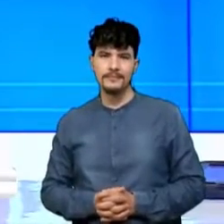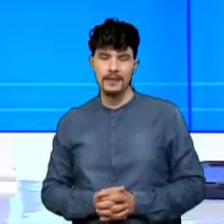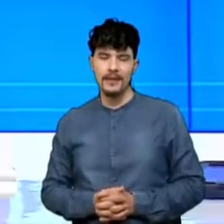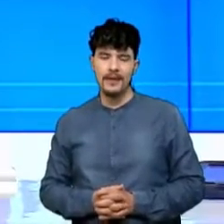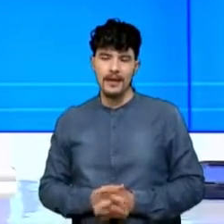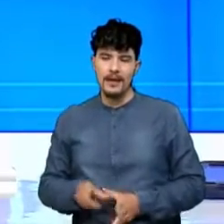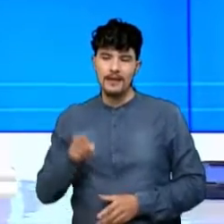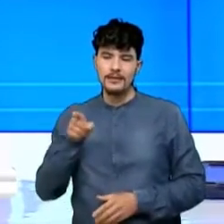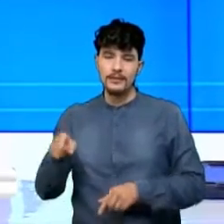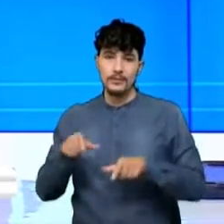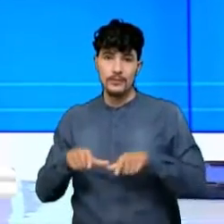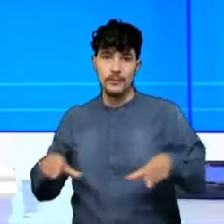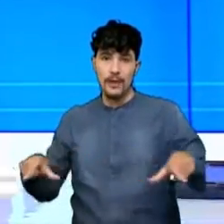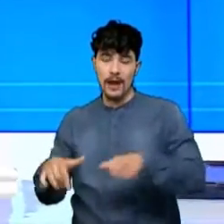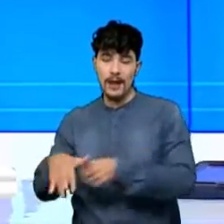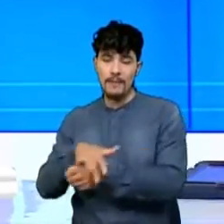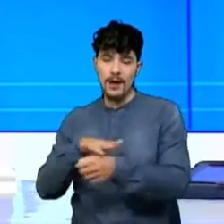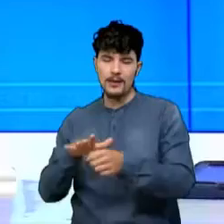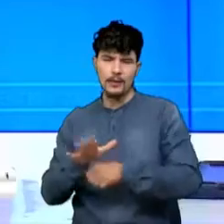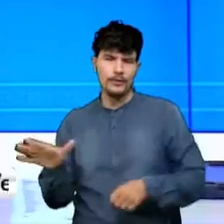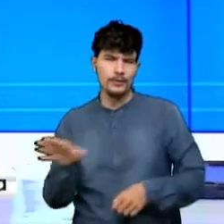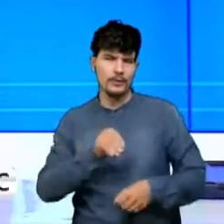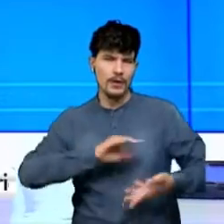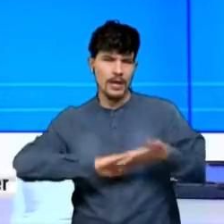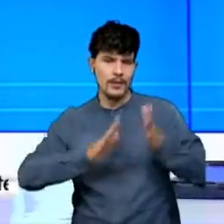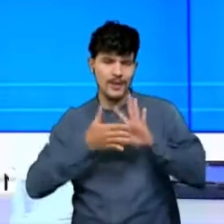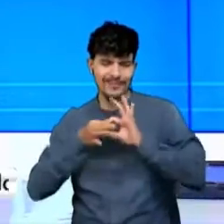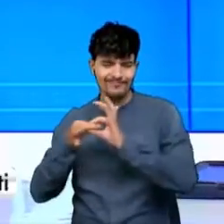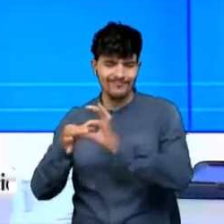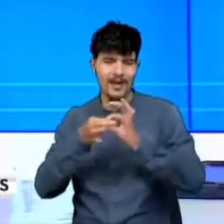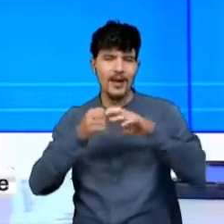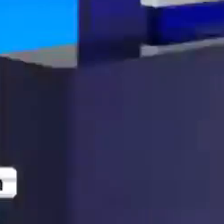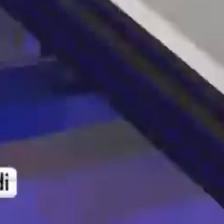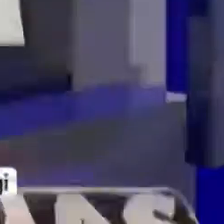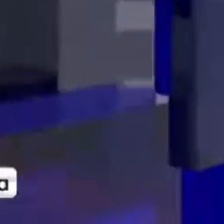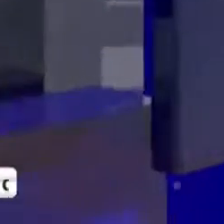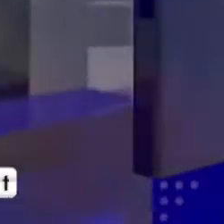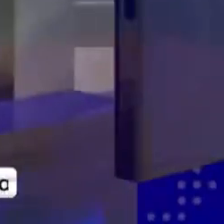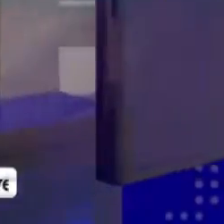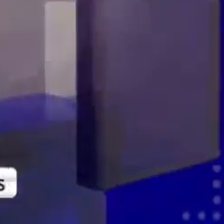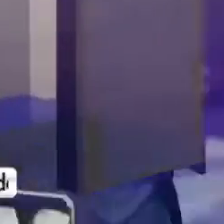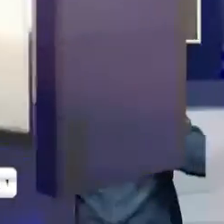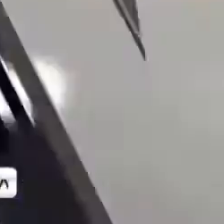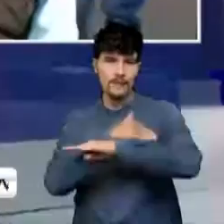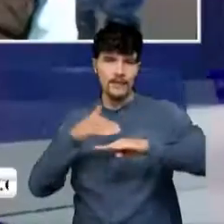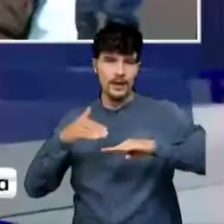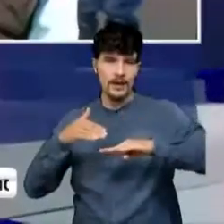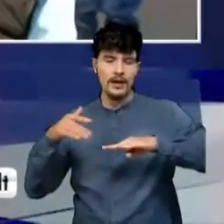lugar y nos cuenta los detalles de esta unión, definitivamente de esta comunidad. Pablo, buenas tardes.